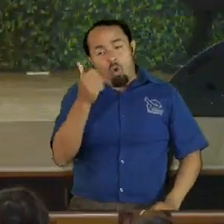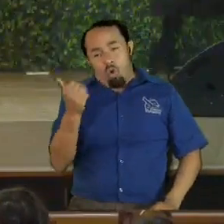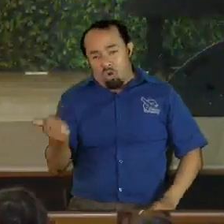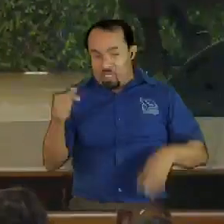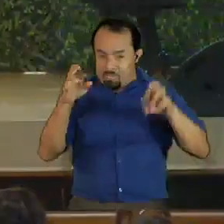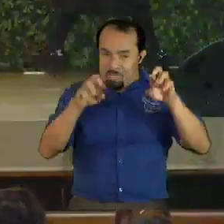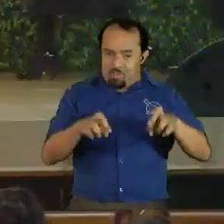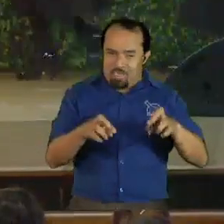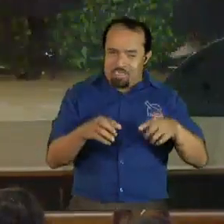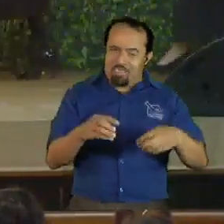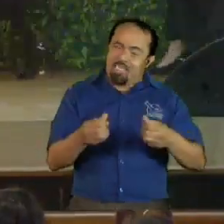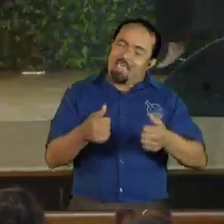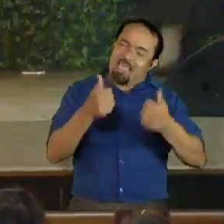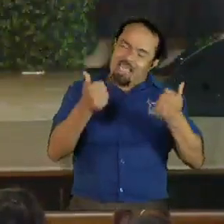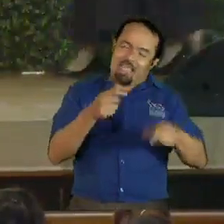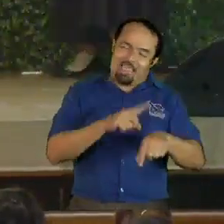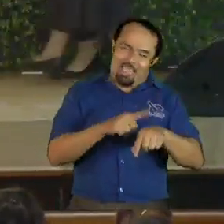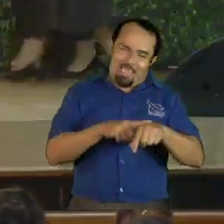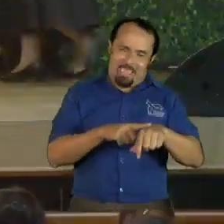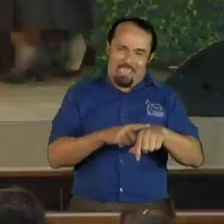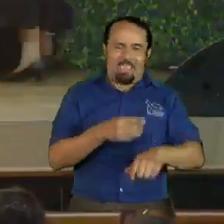Pero no parecen.